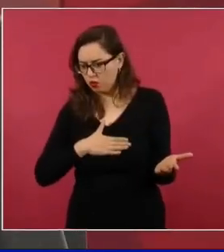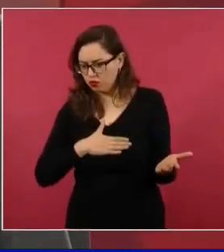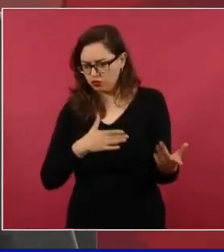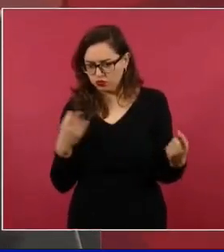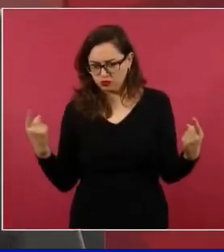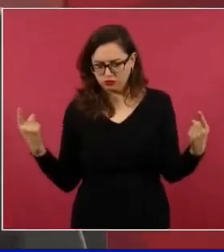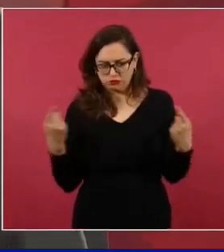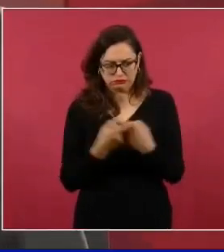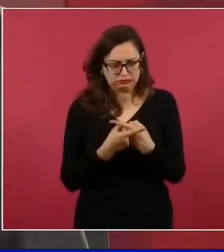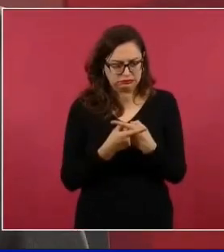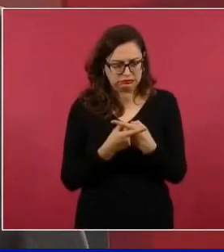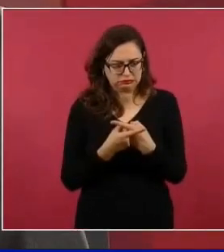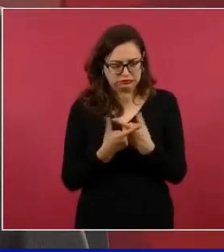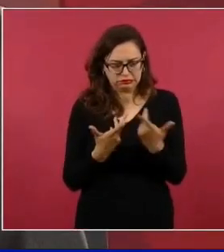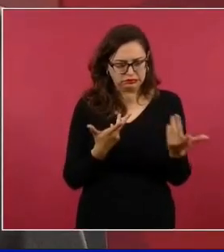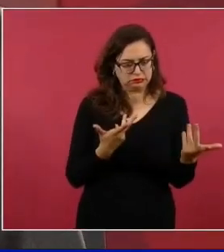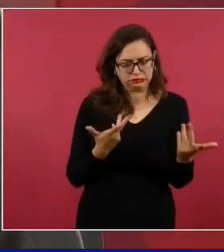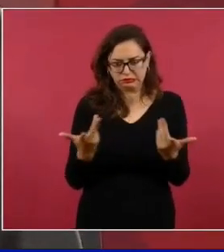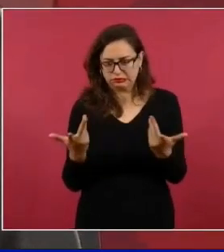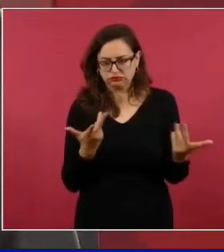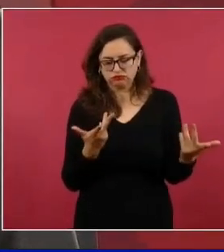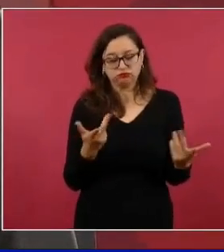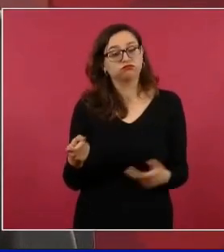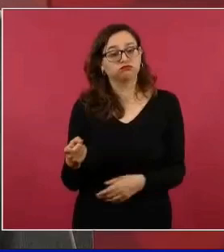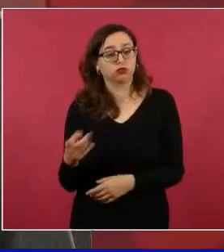hay que inclinarse por la justicia,